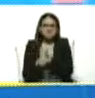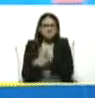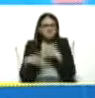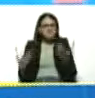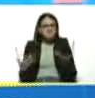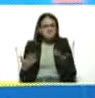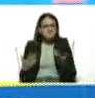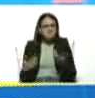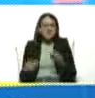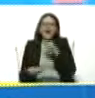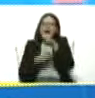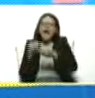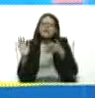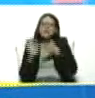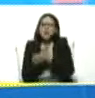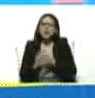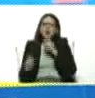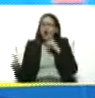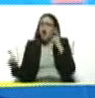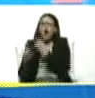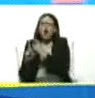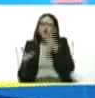se sembró una campaña de odio